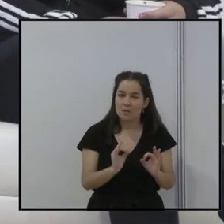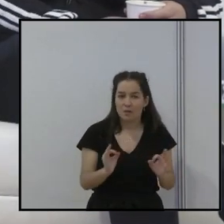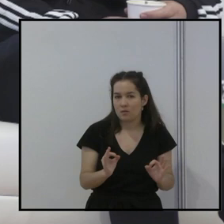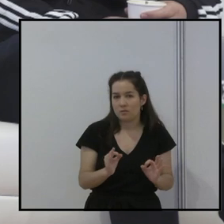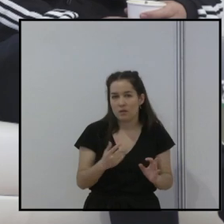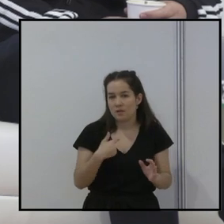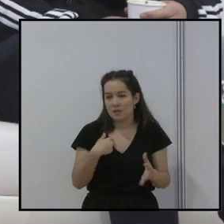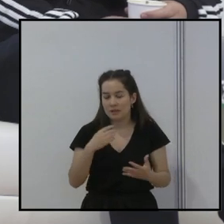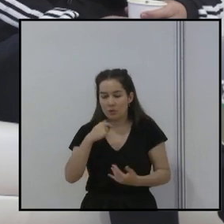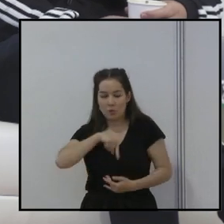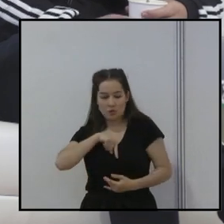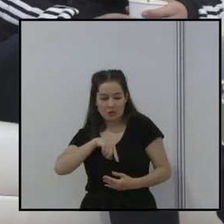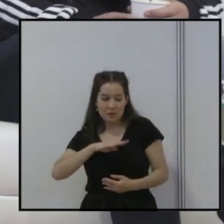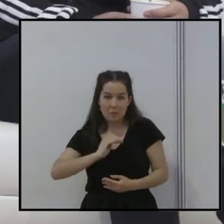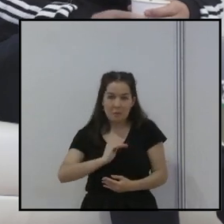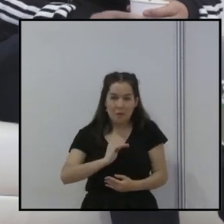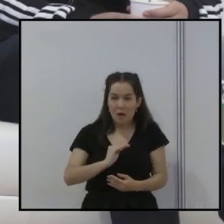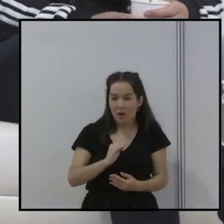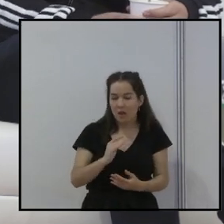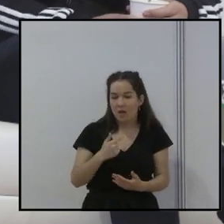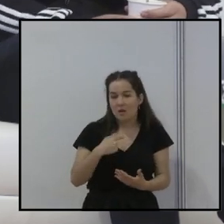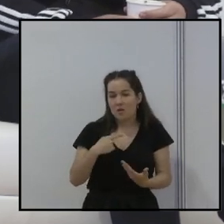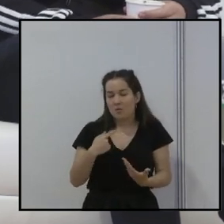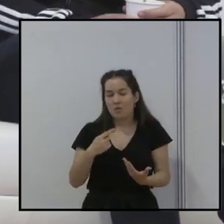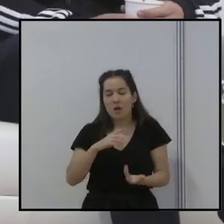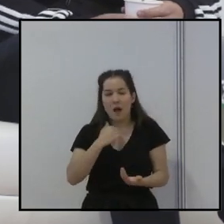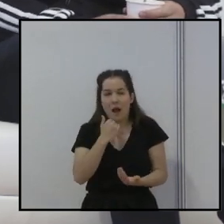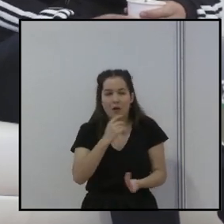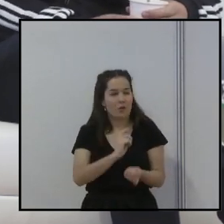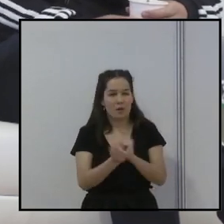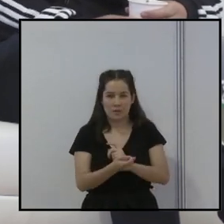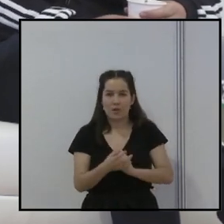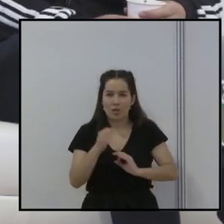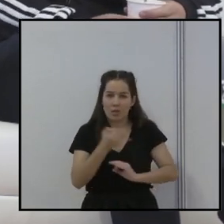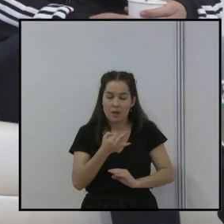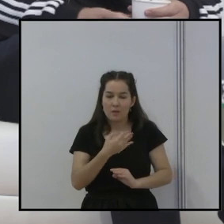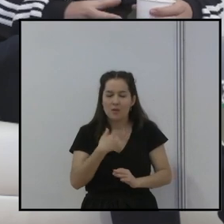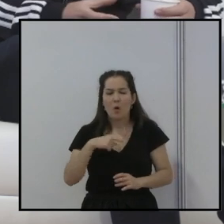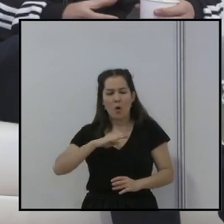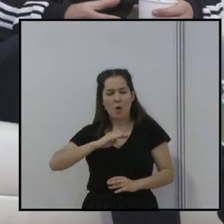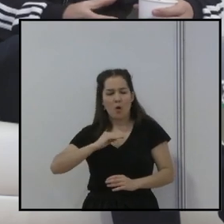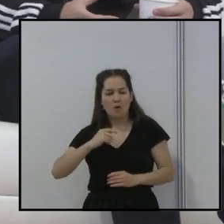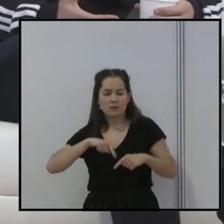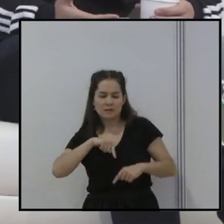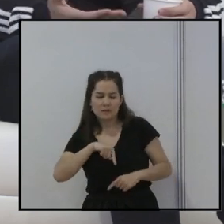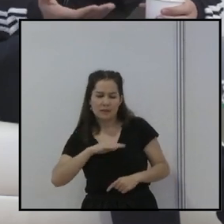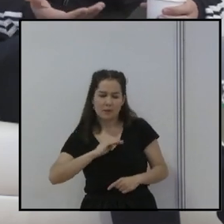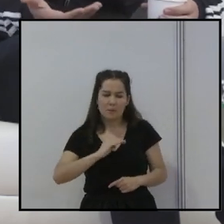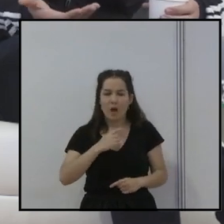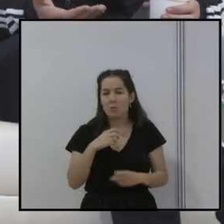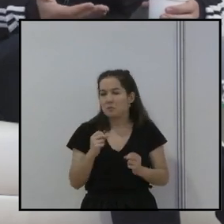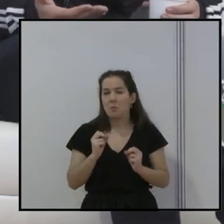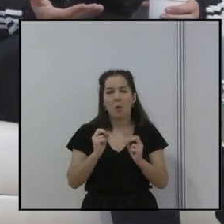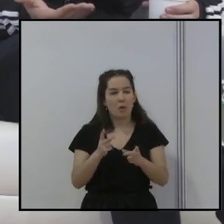algo. Sentirte mal nunca puede ser una cosa de, bueno, pues esto está bien, esto seguro que es ok, lo voy a guardar porque es ok. Es como,